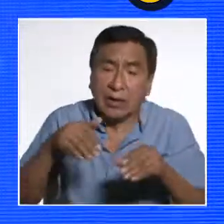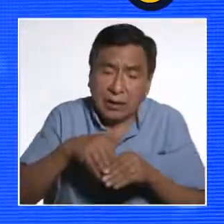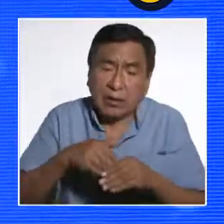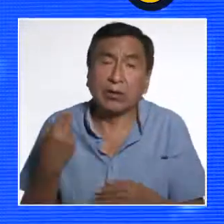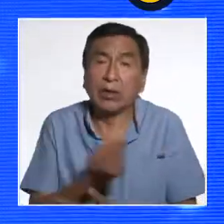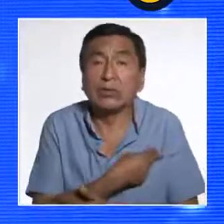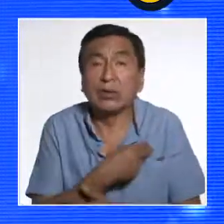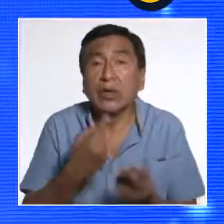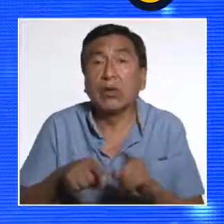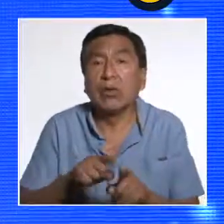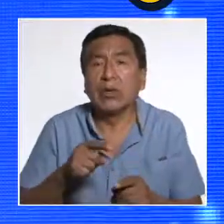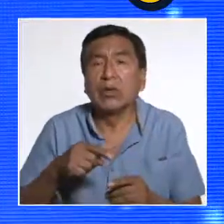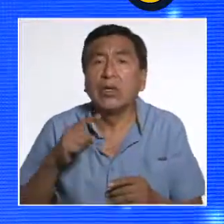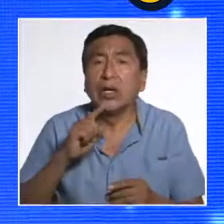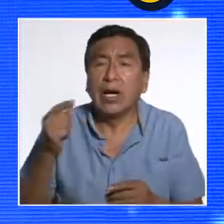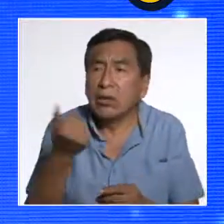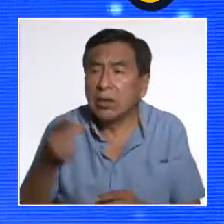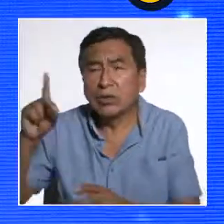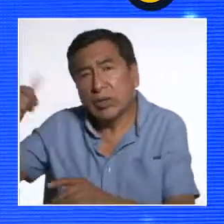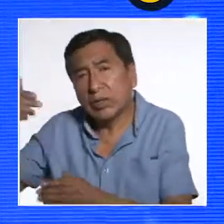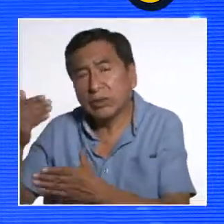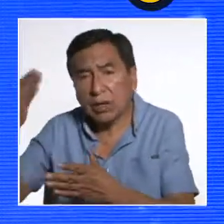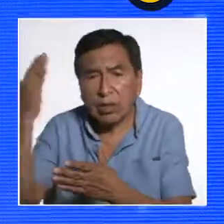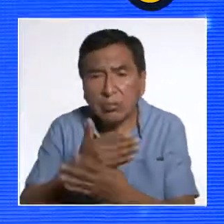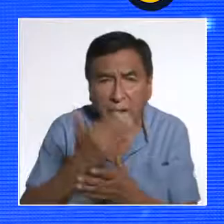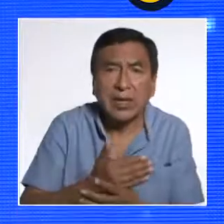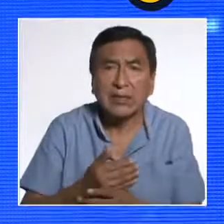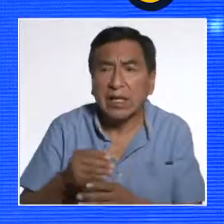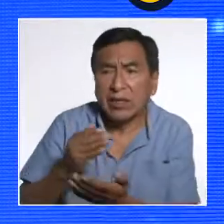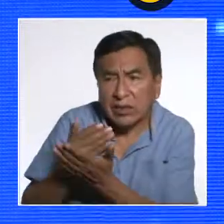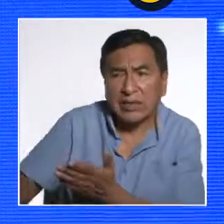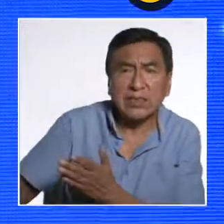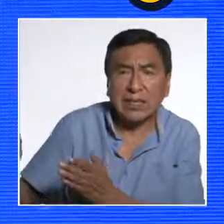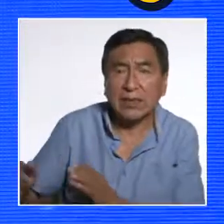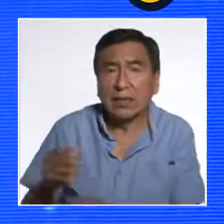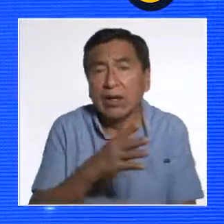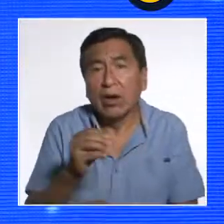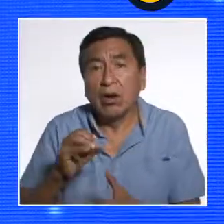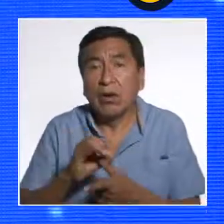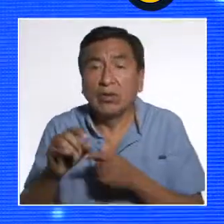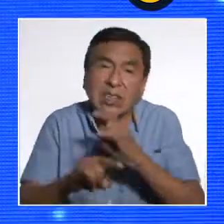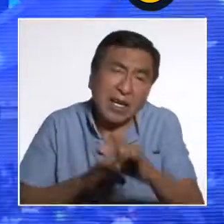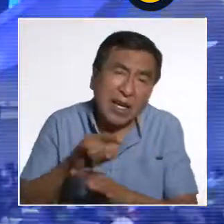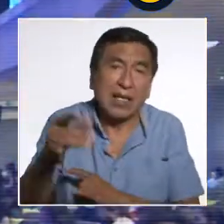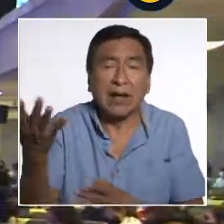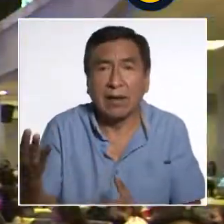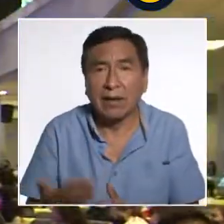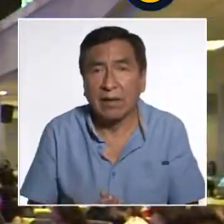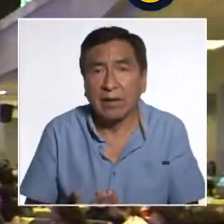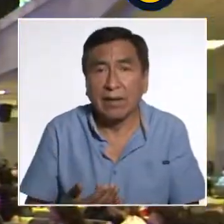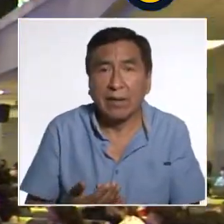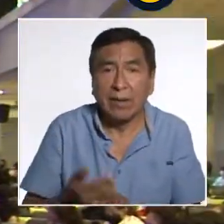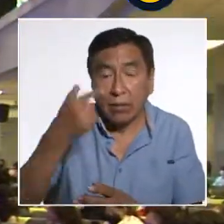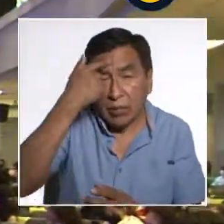maltratados, abusados, rechazados y aún traicionados. ¿Por qué